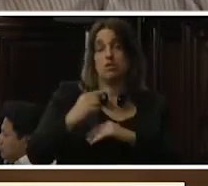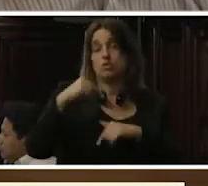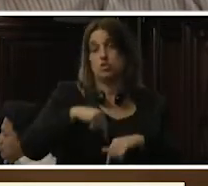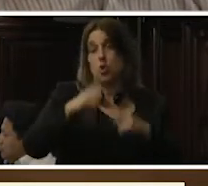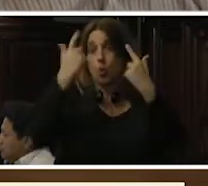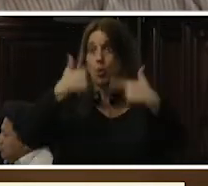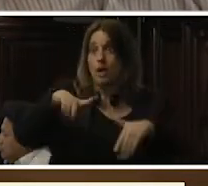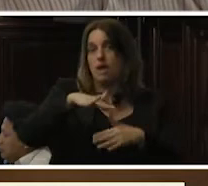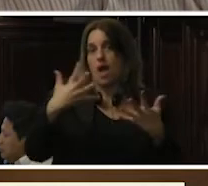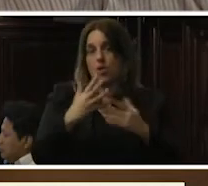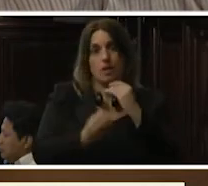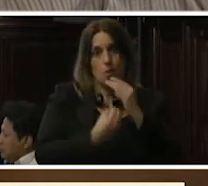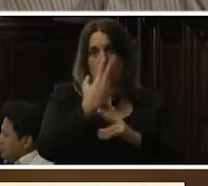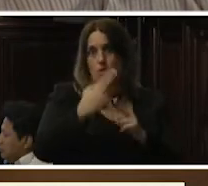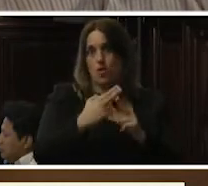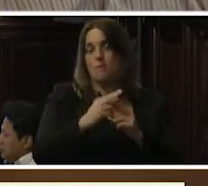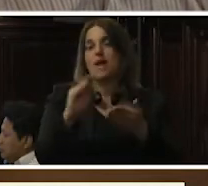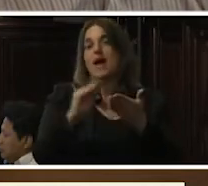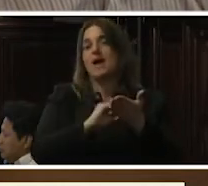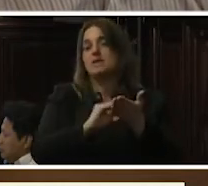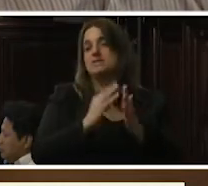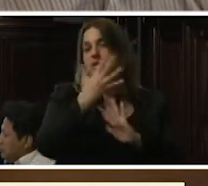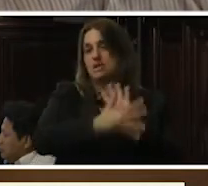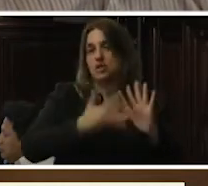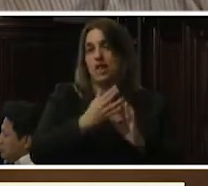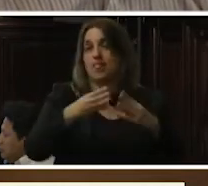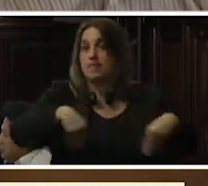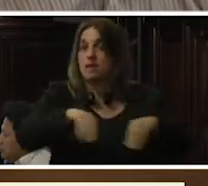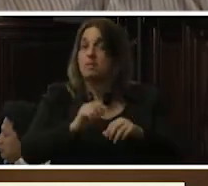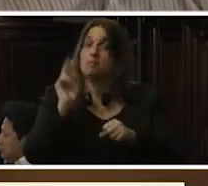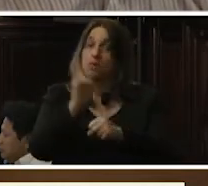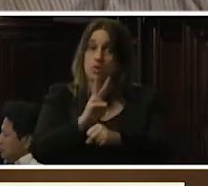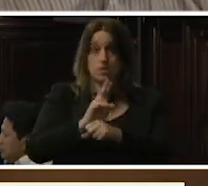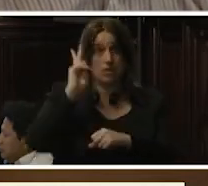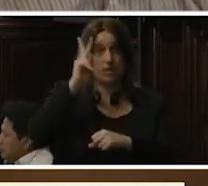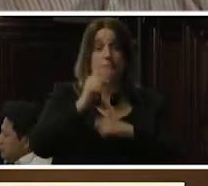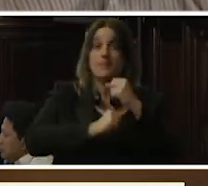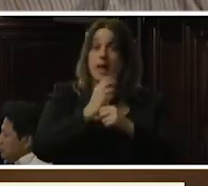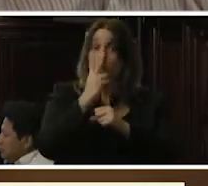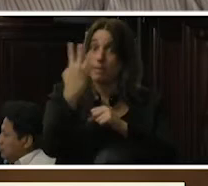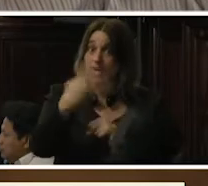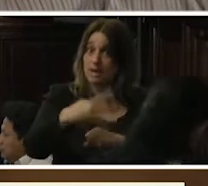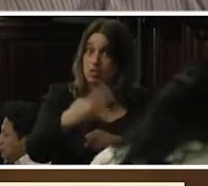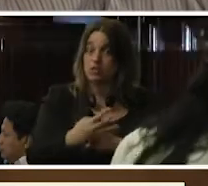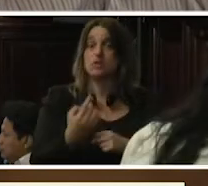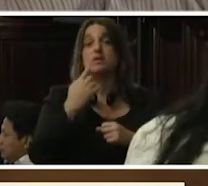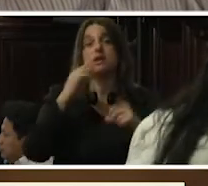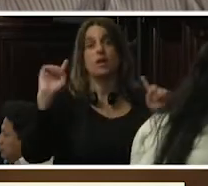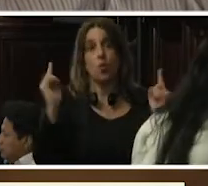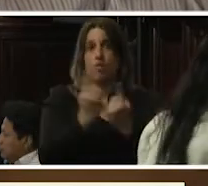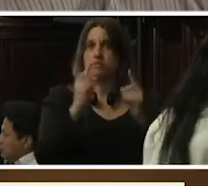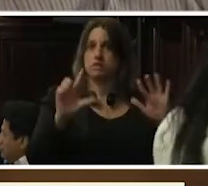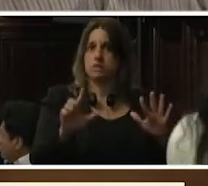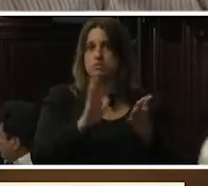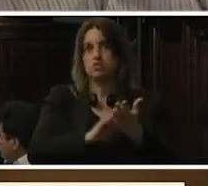de Tierras, de constituir un resguardo indígena para su protección. En 2014, la Sala Séptima de Revisión de